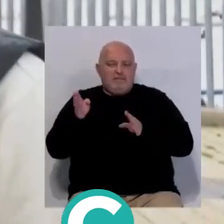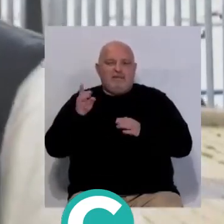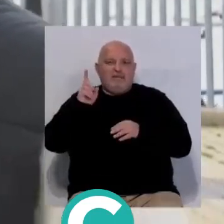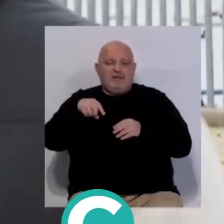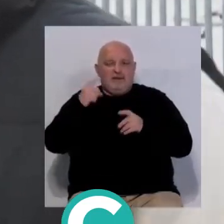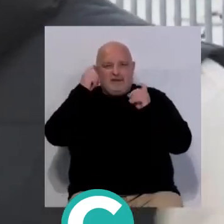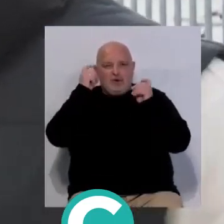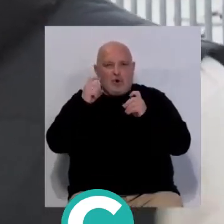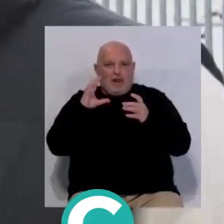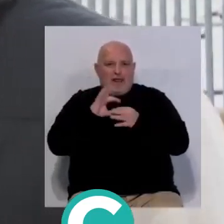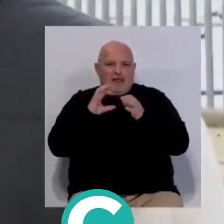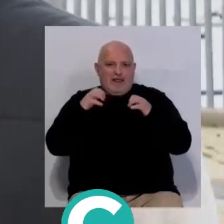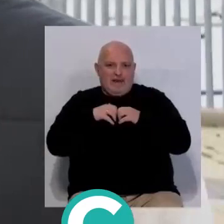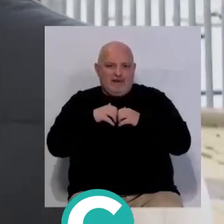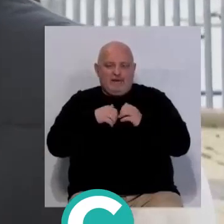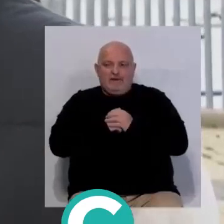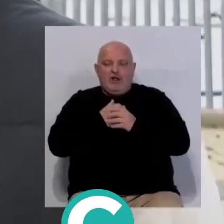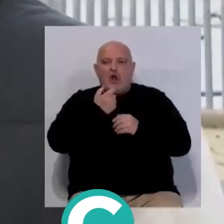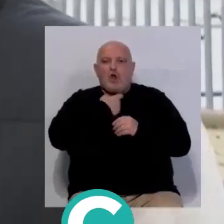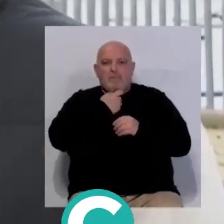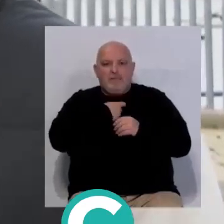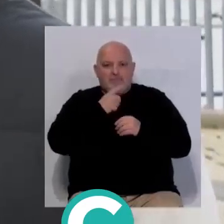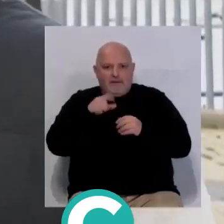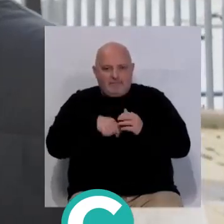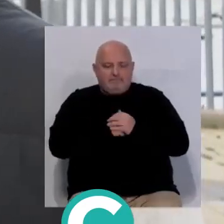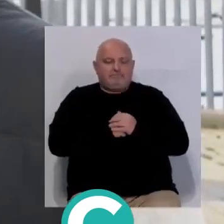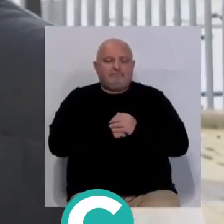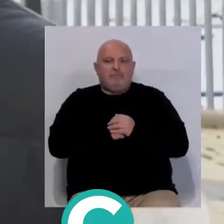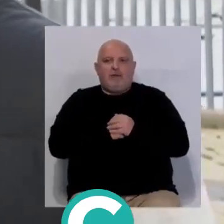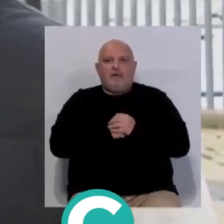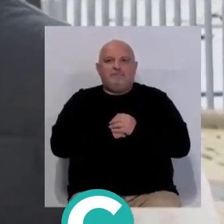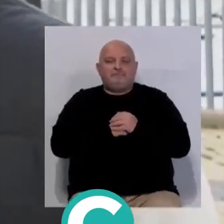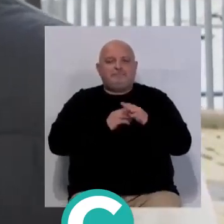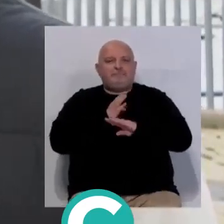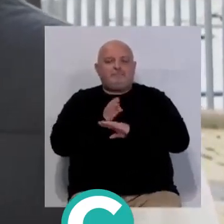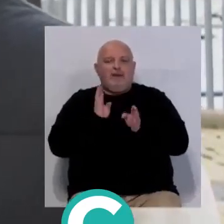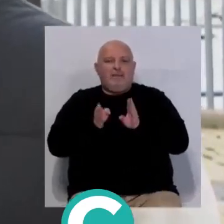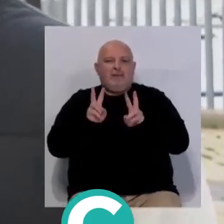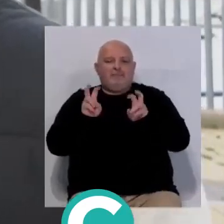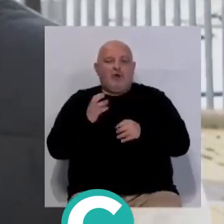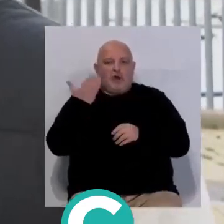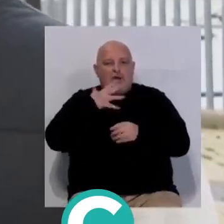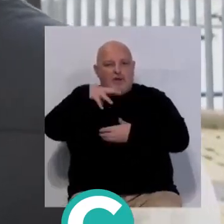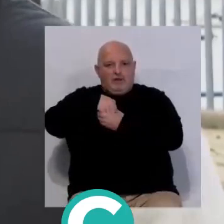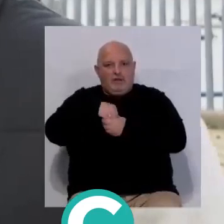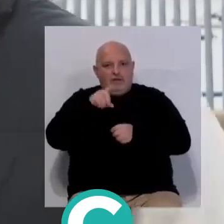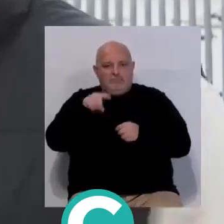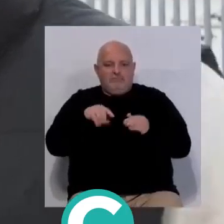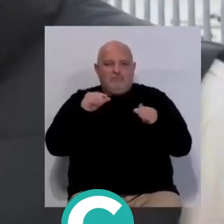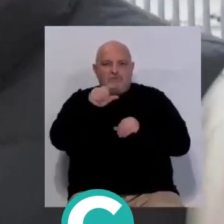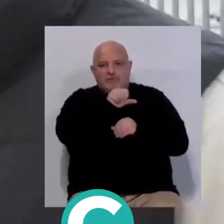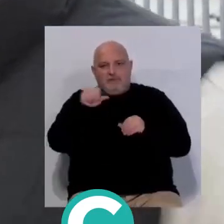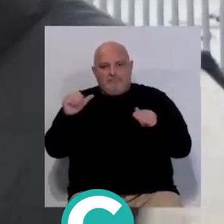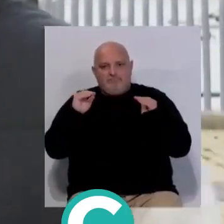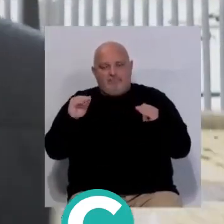a fisioterapia neurológica, a logopedia. También le dan terapia en el cole, durante toda la